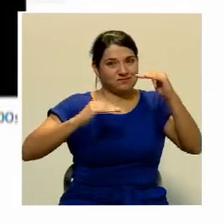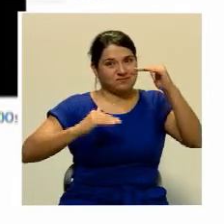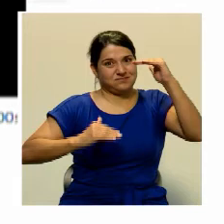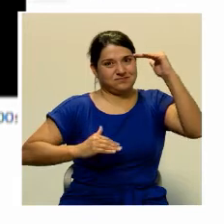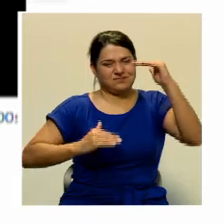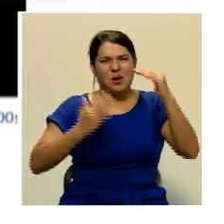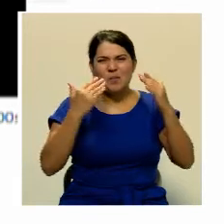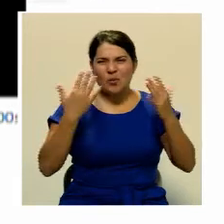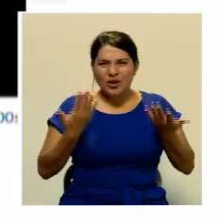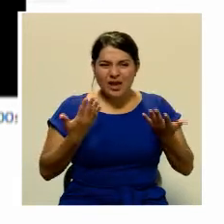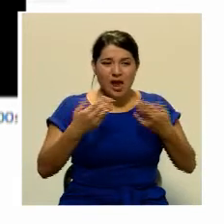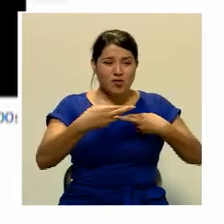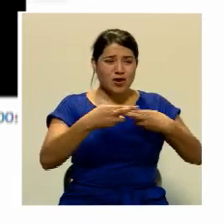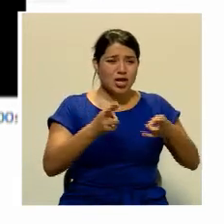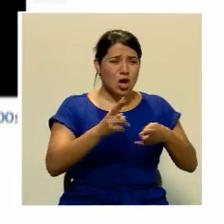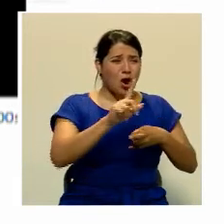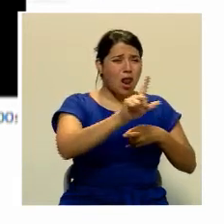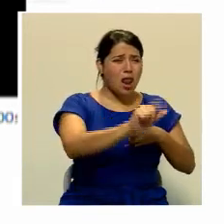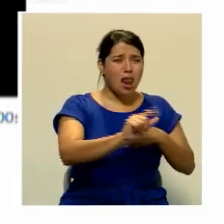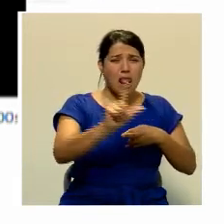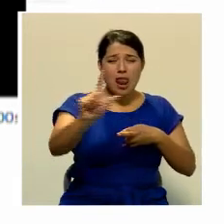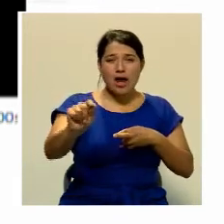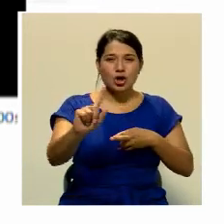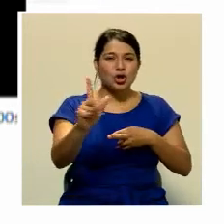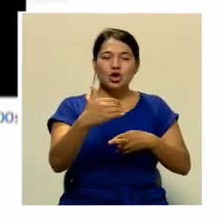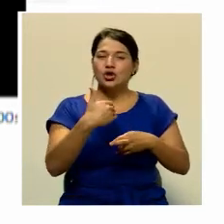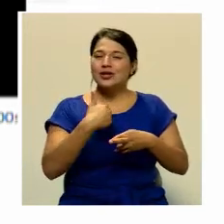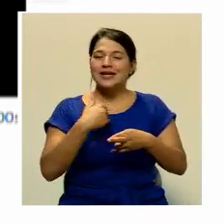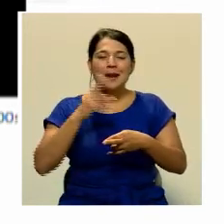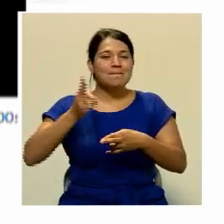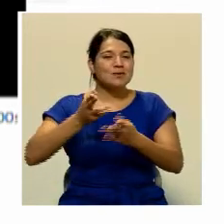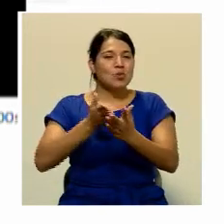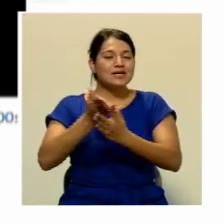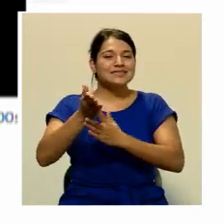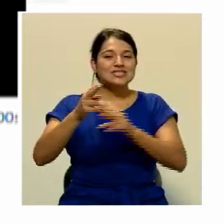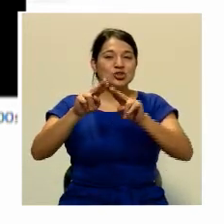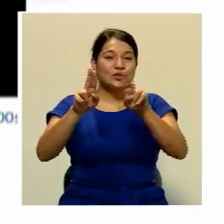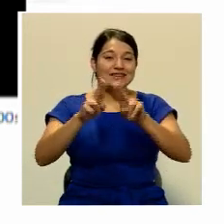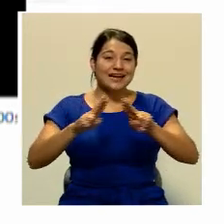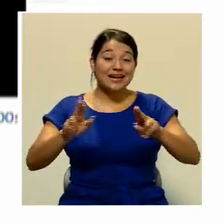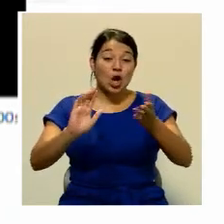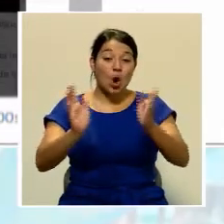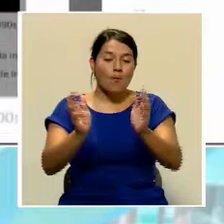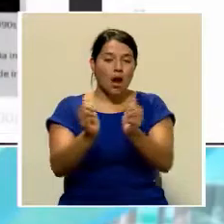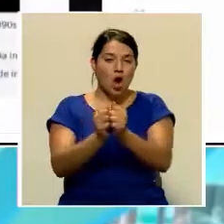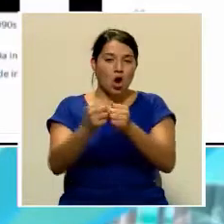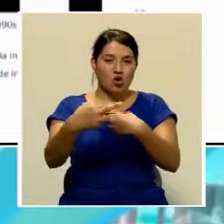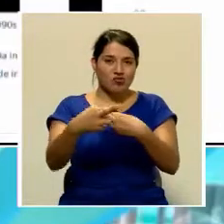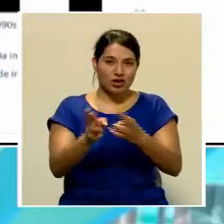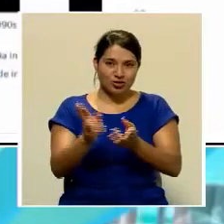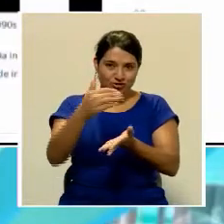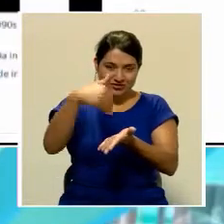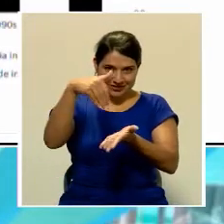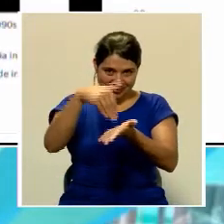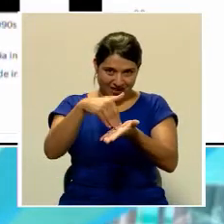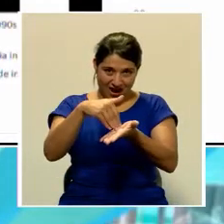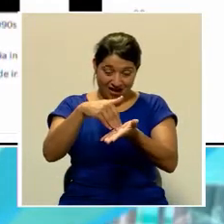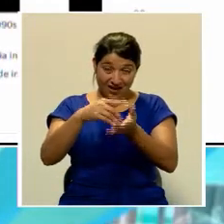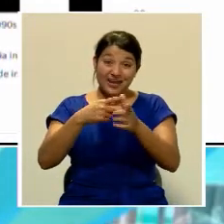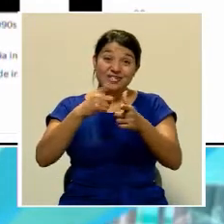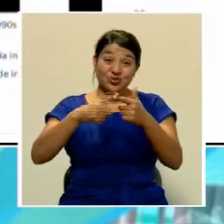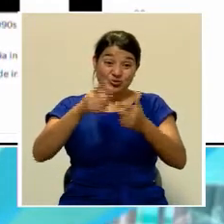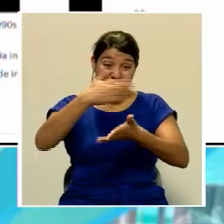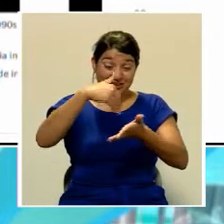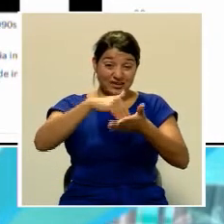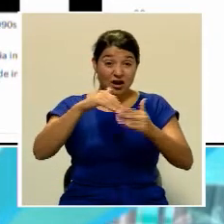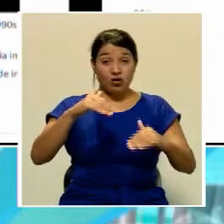central. Entonces se acentúan esas brechas. ¿Y por qué importa? Tenemos un gráfico aquí en pantalla que nos cuenta